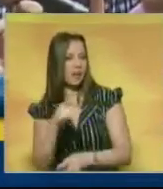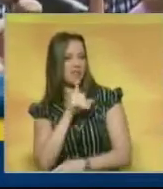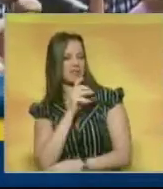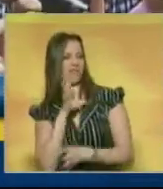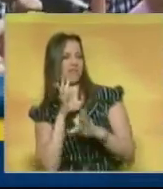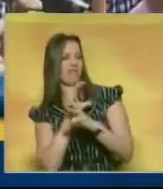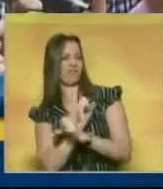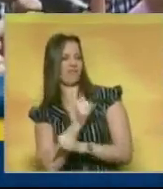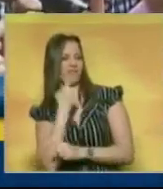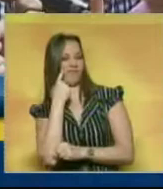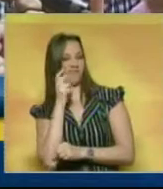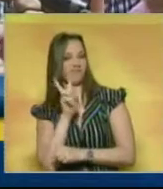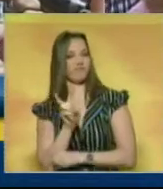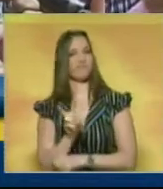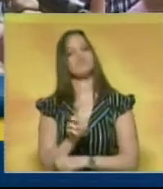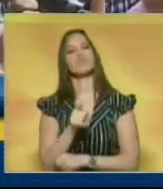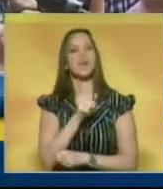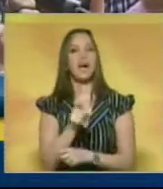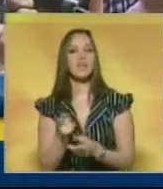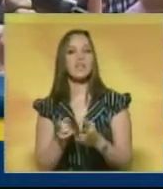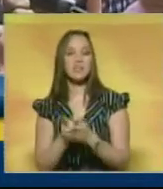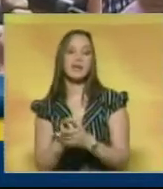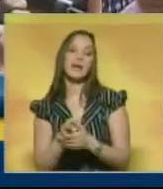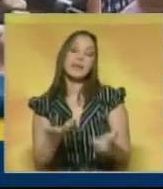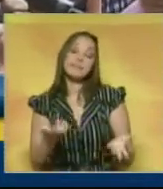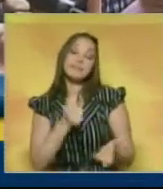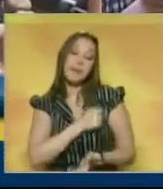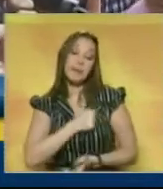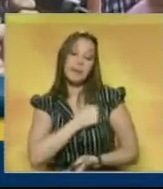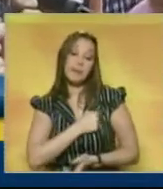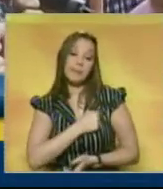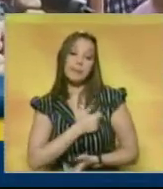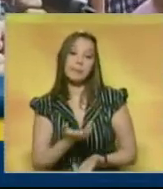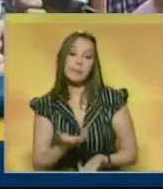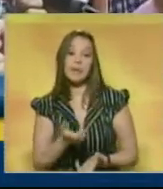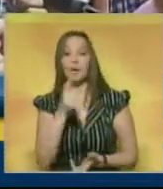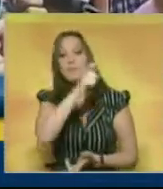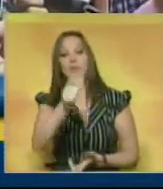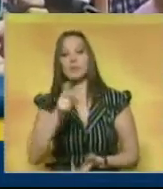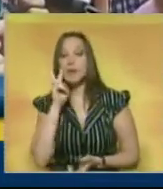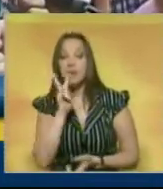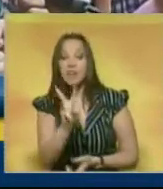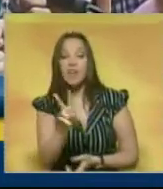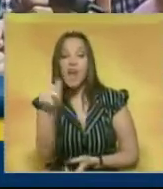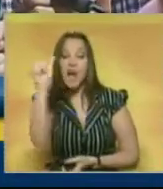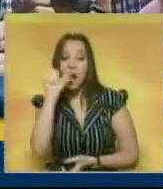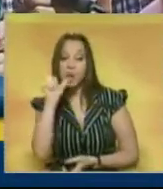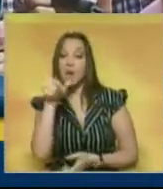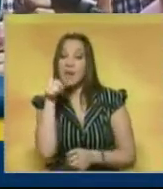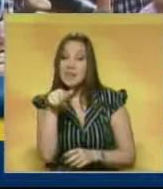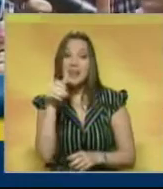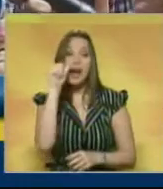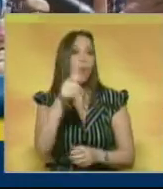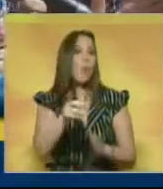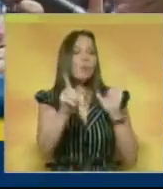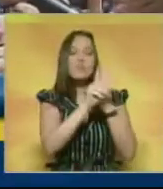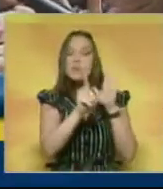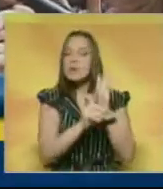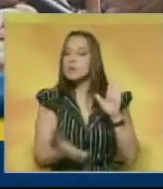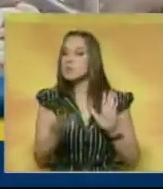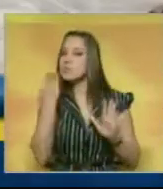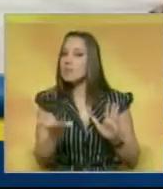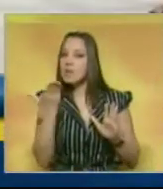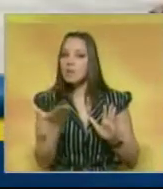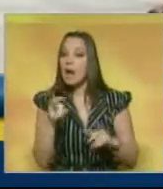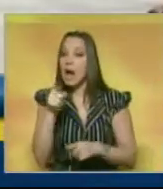que se mueven tras el negocio del agua. Lamentablemente hay gente que ve el suministro de agua potable, que es un derecho humano fundamental, como un